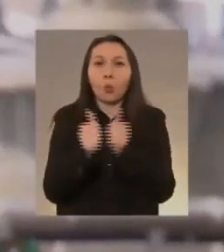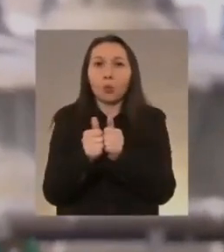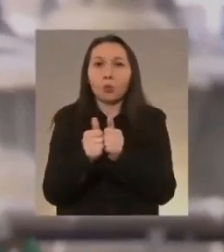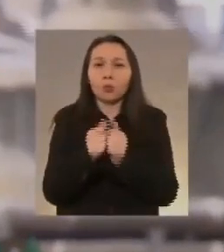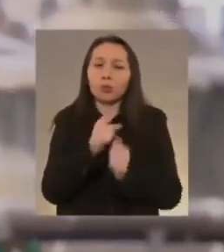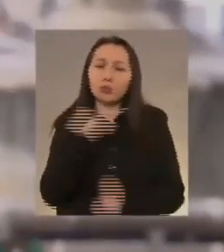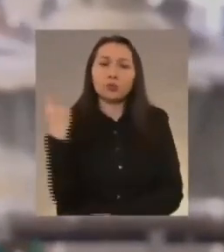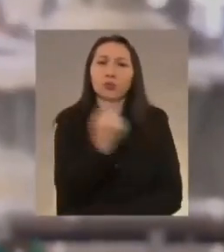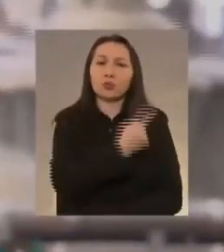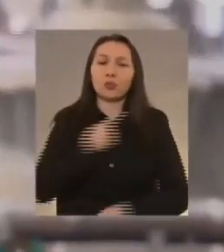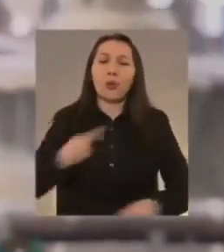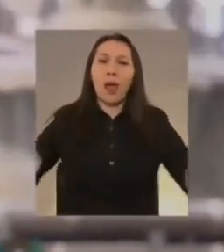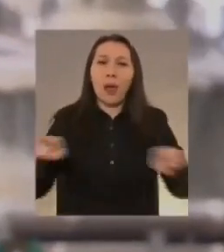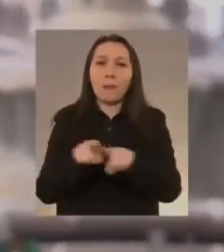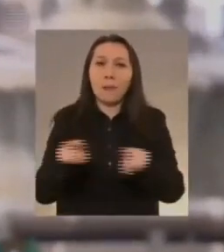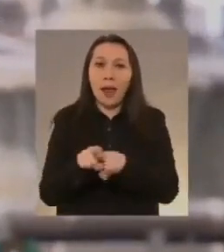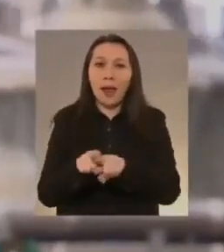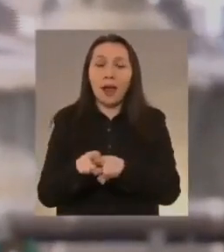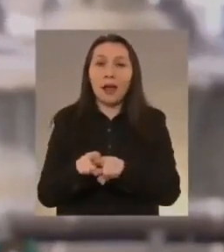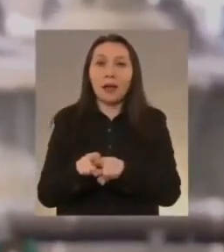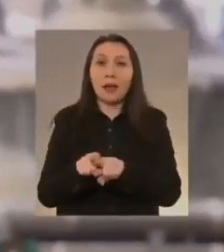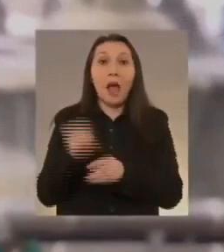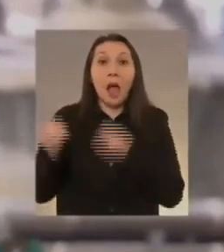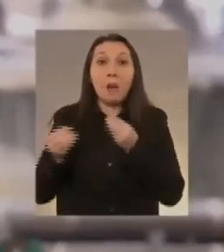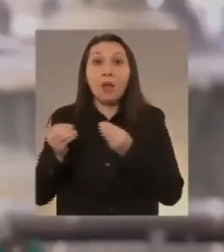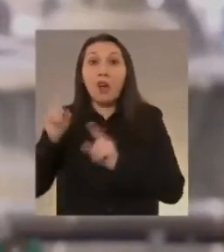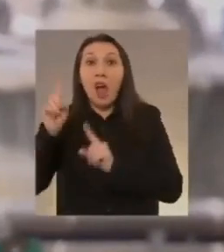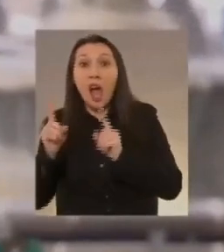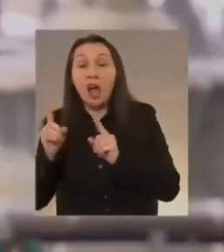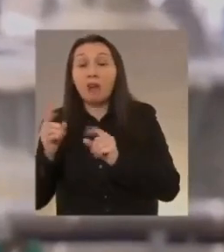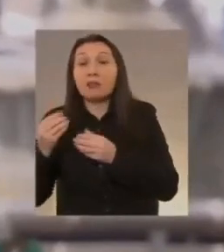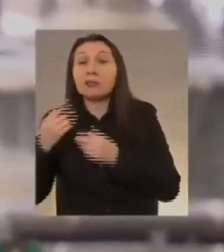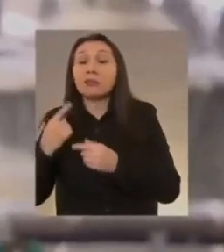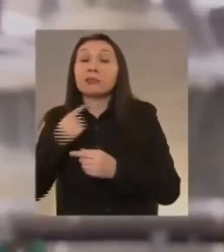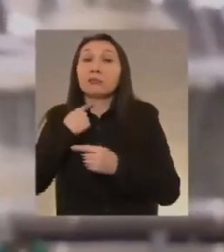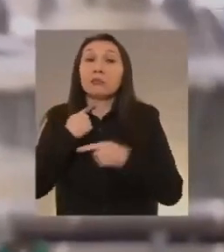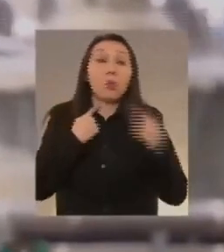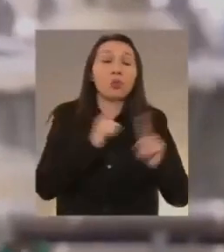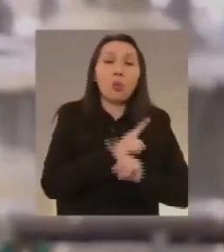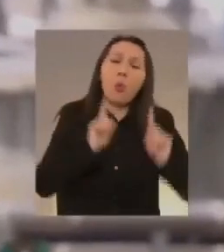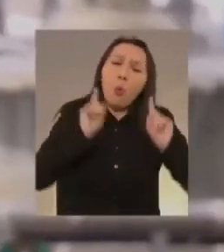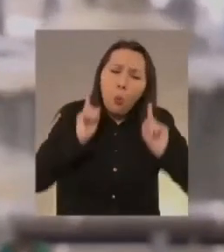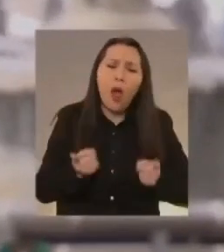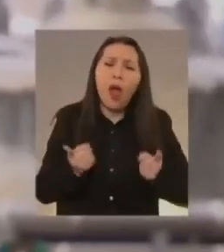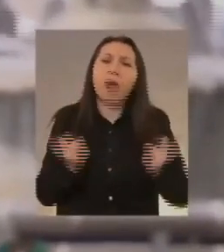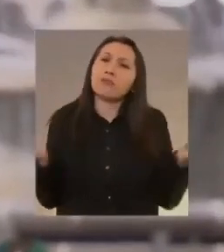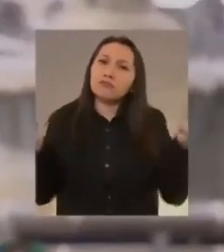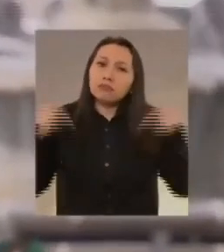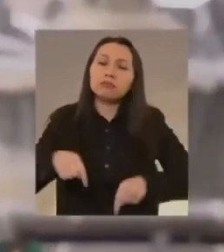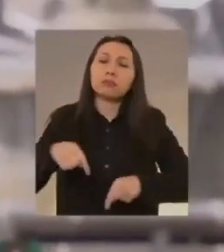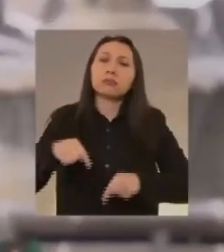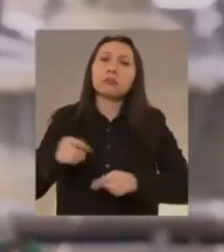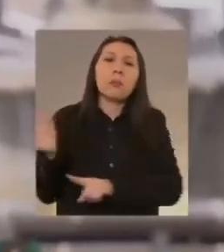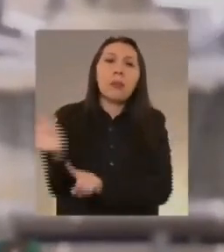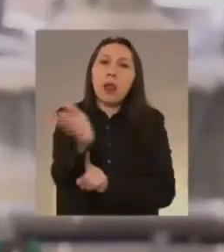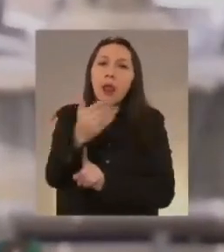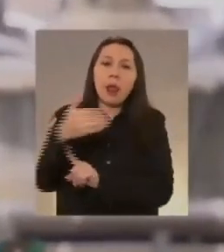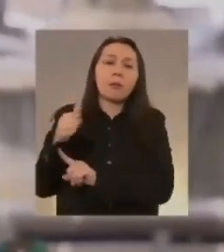somos hermanos. Al que le pasó y al que no le pasó, tiene que estar presente para la